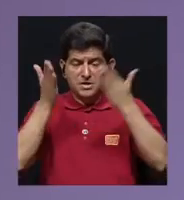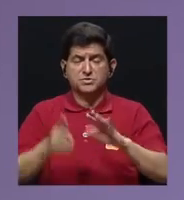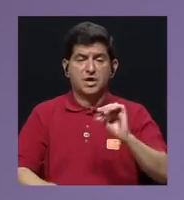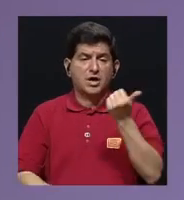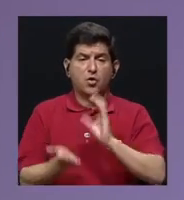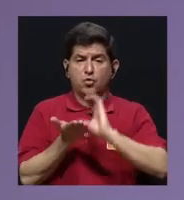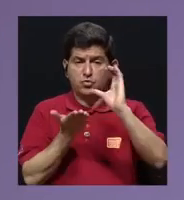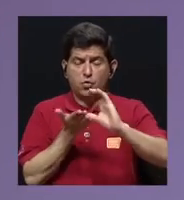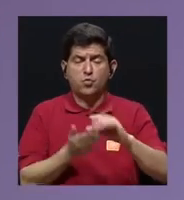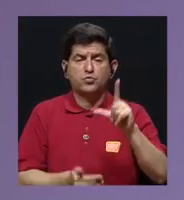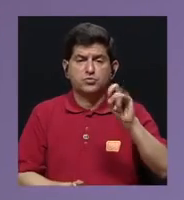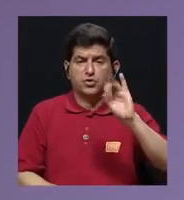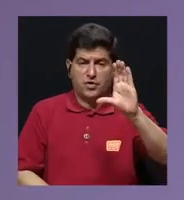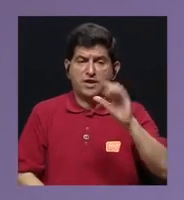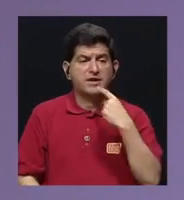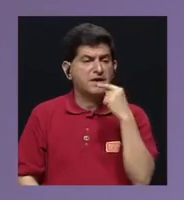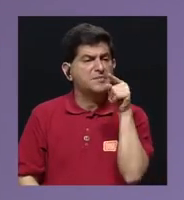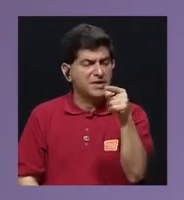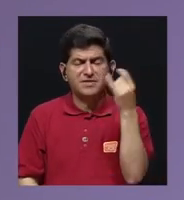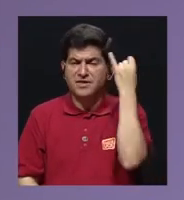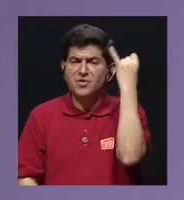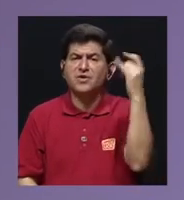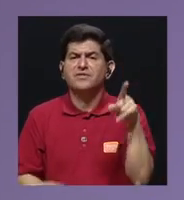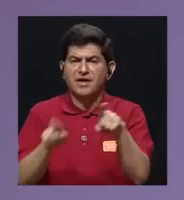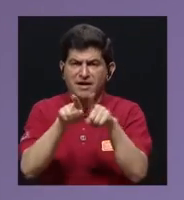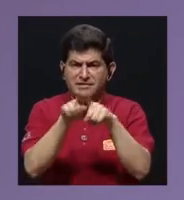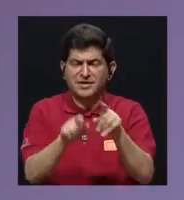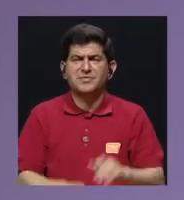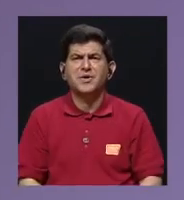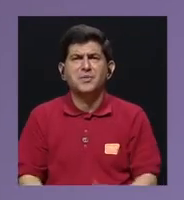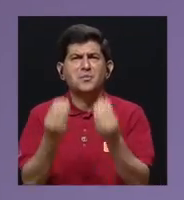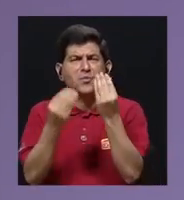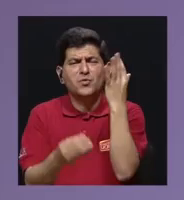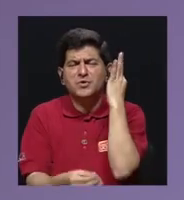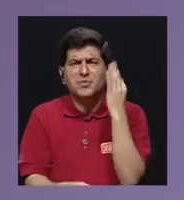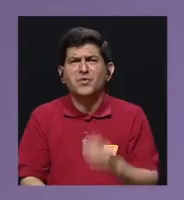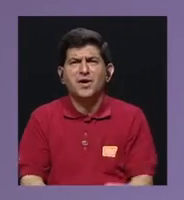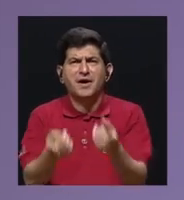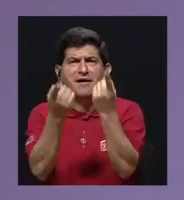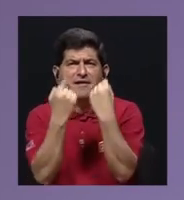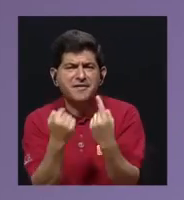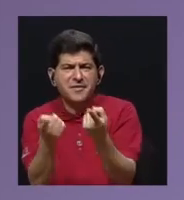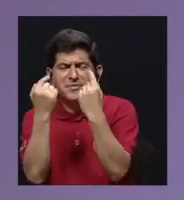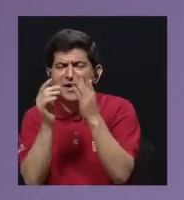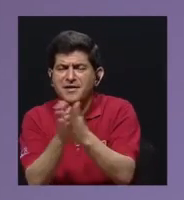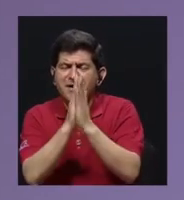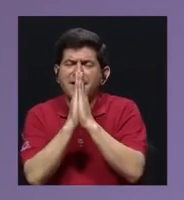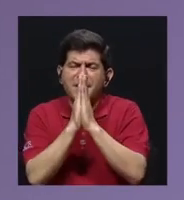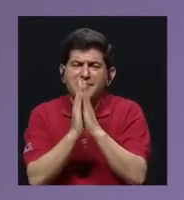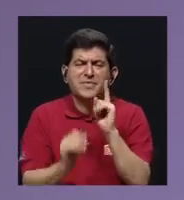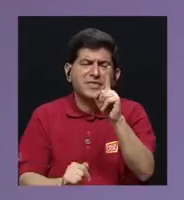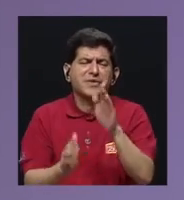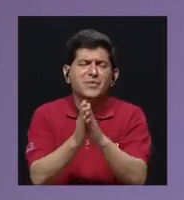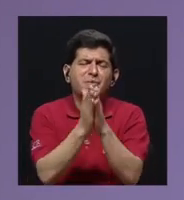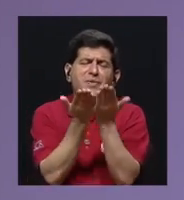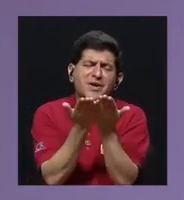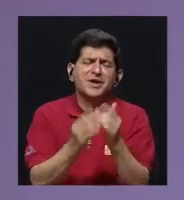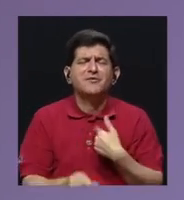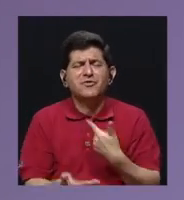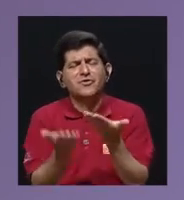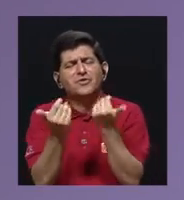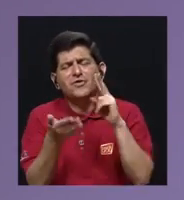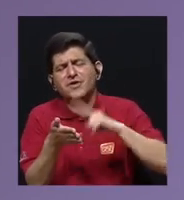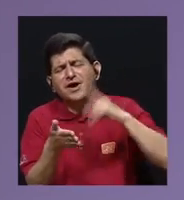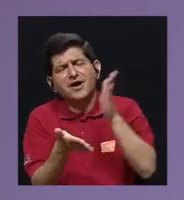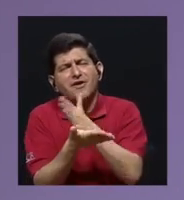licenciatura, y me planteó la idea de que había muchas mujeres que llegaban ahí a pedirle un libro. Silvia, quiero leer algo,